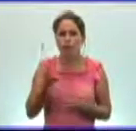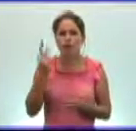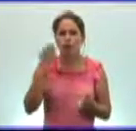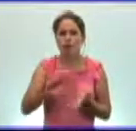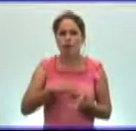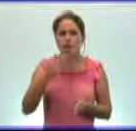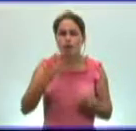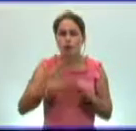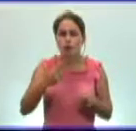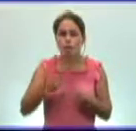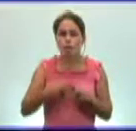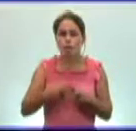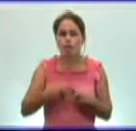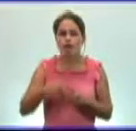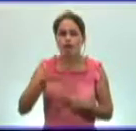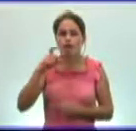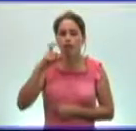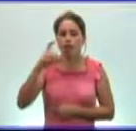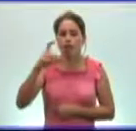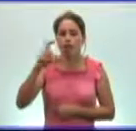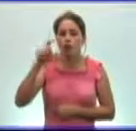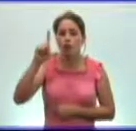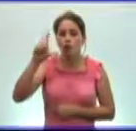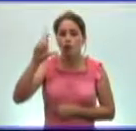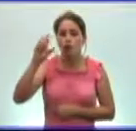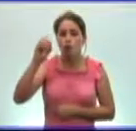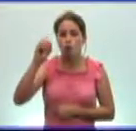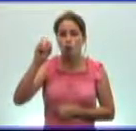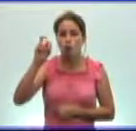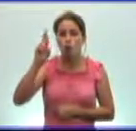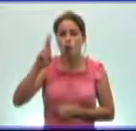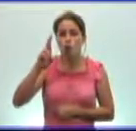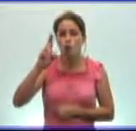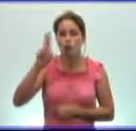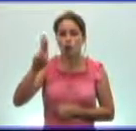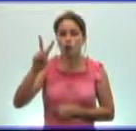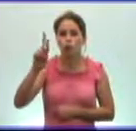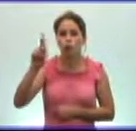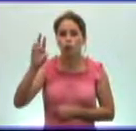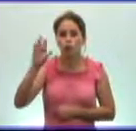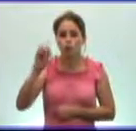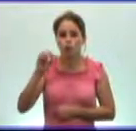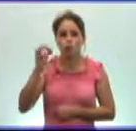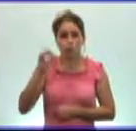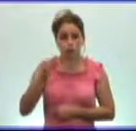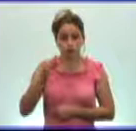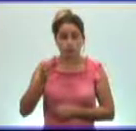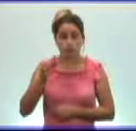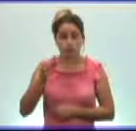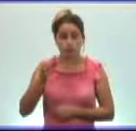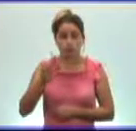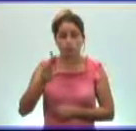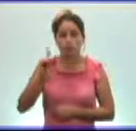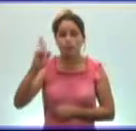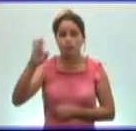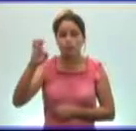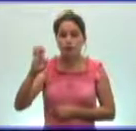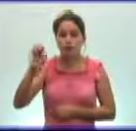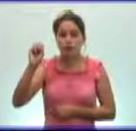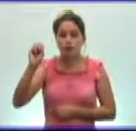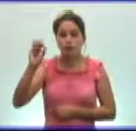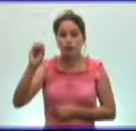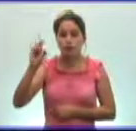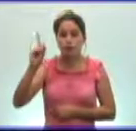terminación uro, seguido de la preposición de, y a continuación el nombre del metal. Si el metal tuviera más de un número de oxidación, también